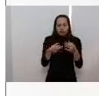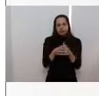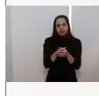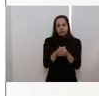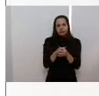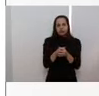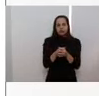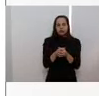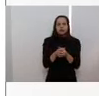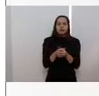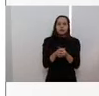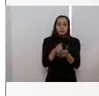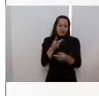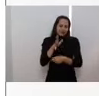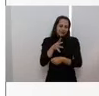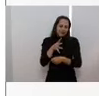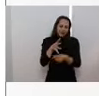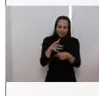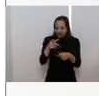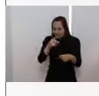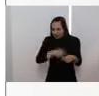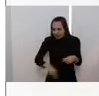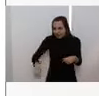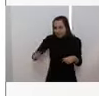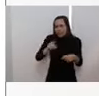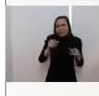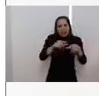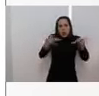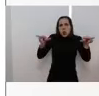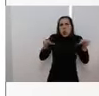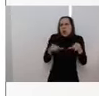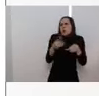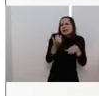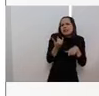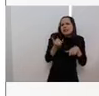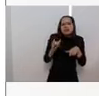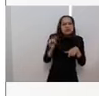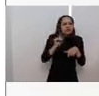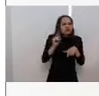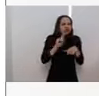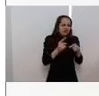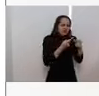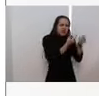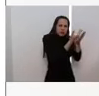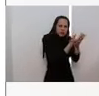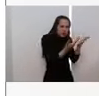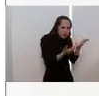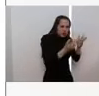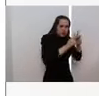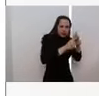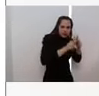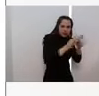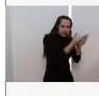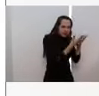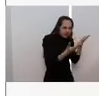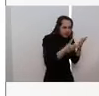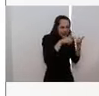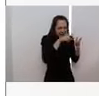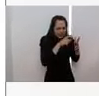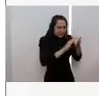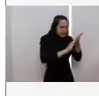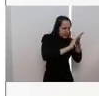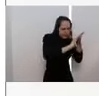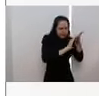esa capacidad porque no era sólo el espacio era la dotación de los equipos y era el personal que necesitábamos en cada una de estas áreas